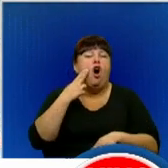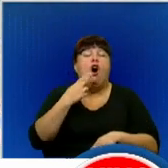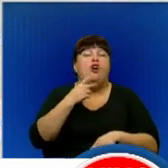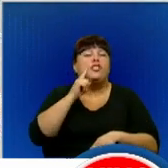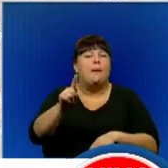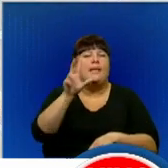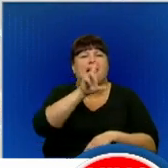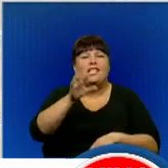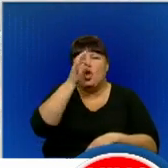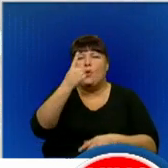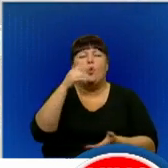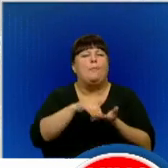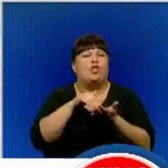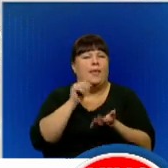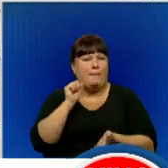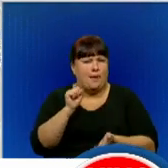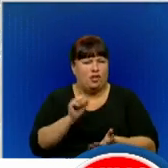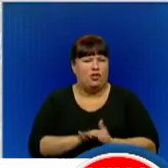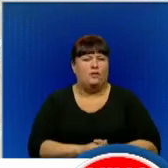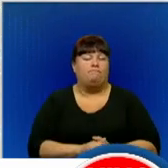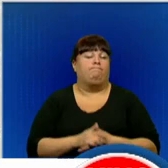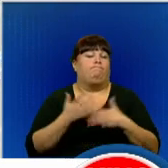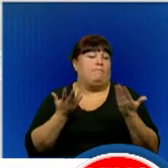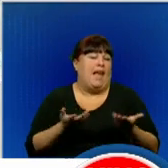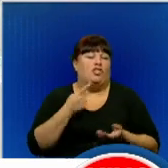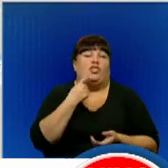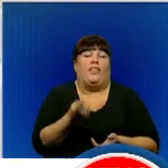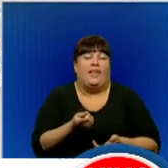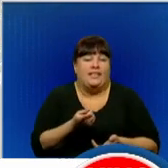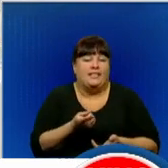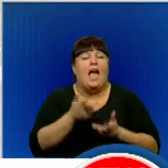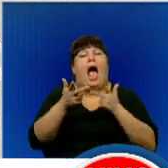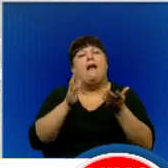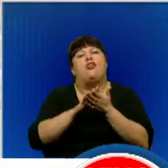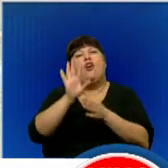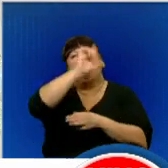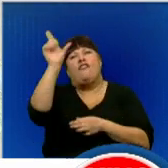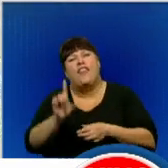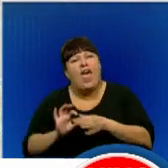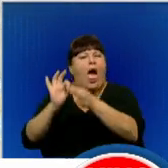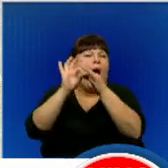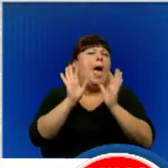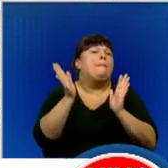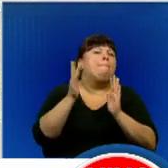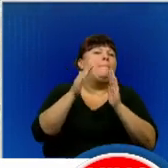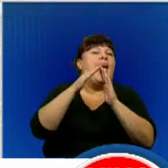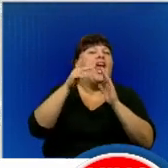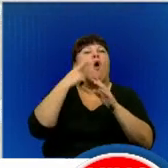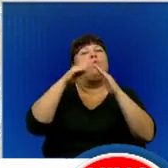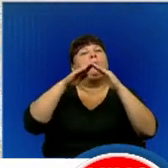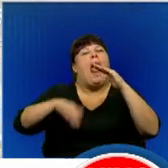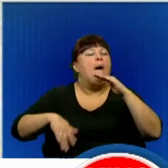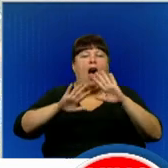mil 321 millones de pesos entonces decimos hablamos del federalismo pero para abajo de los